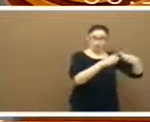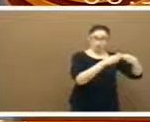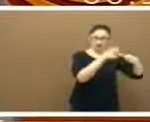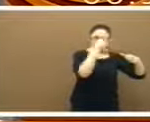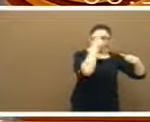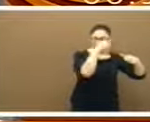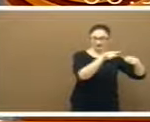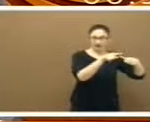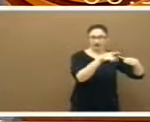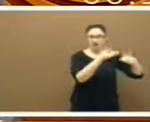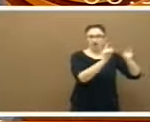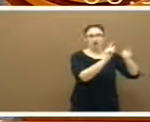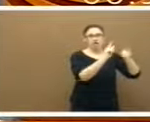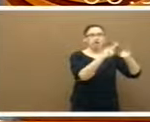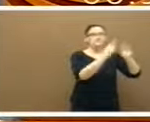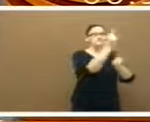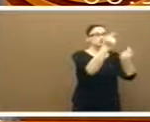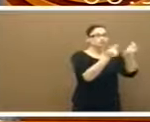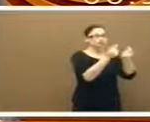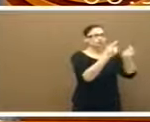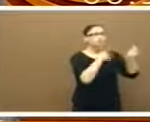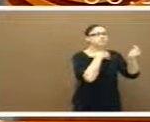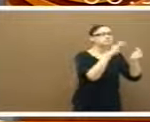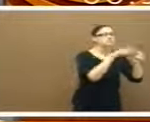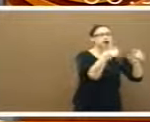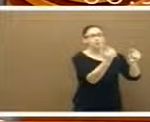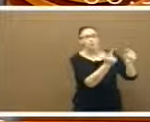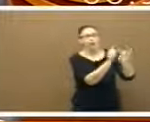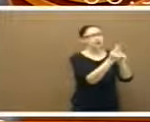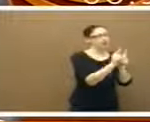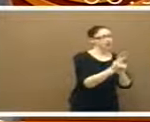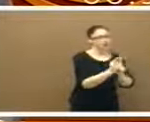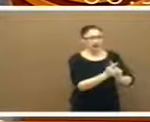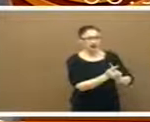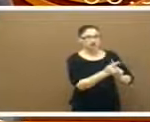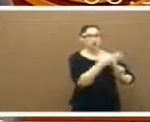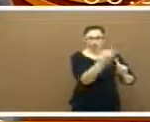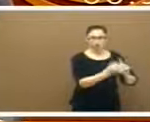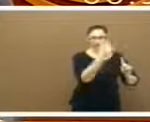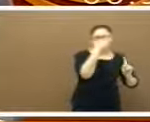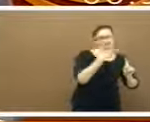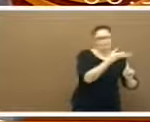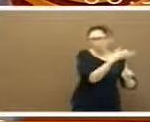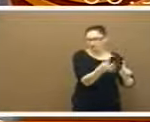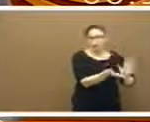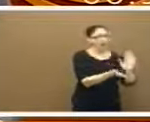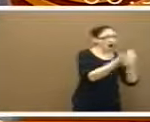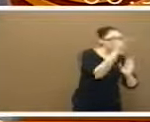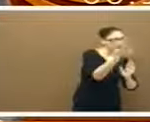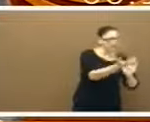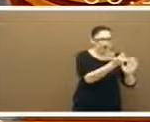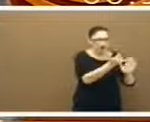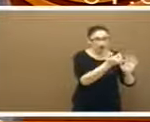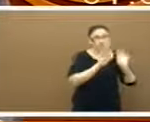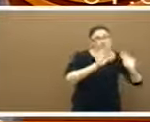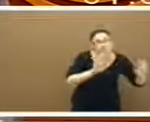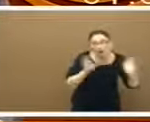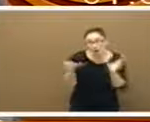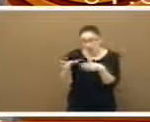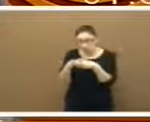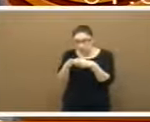las posibilidades que haya al modificar algo del presupuesto, es decir, tiene que conocer de altas y tiene que conocer de bajas. Pero a los grupos de la oposición solo